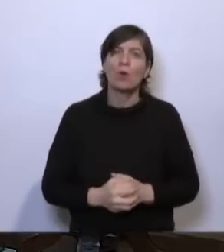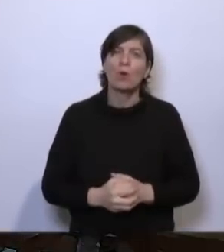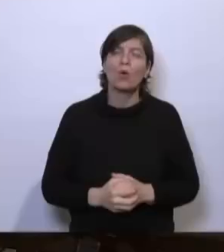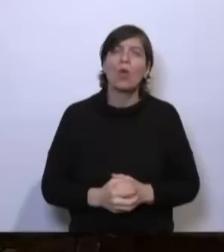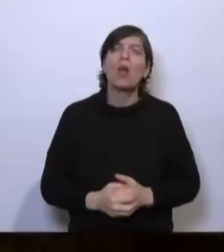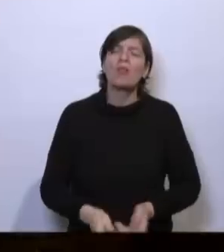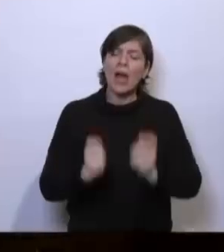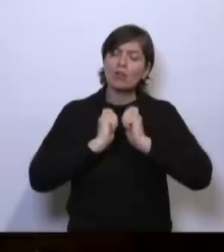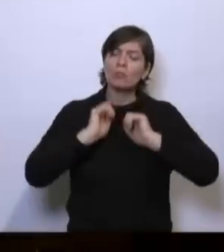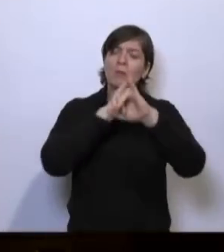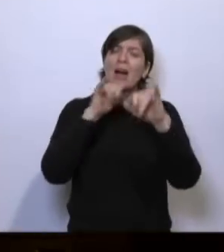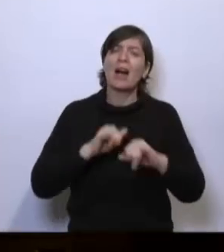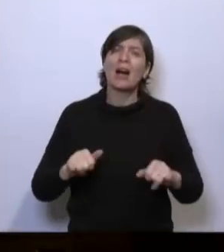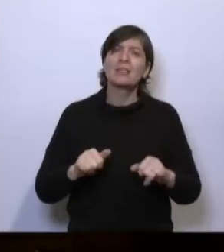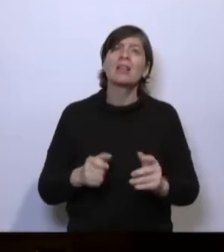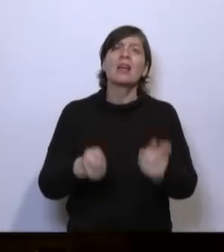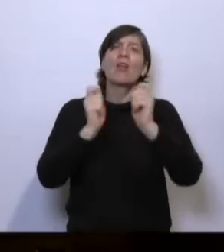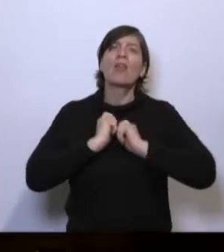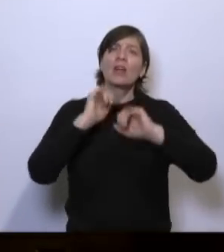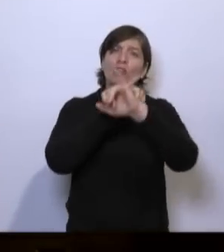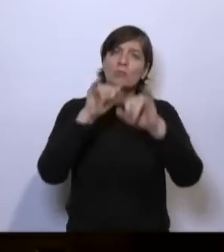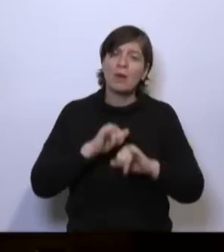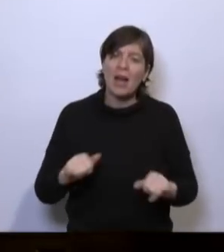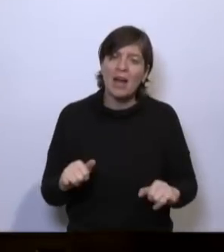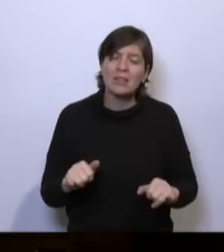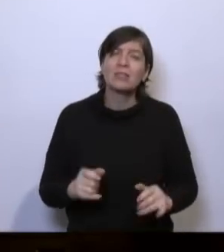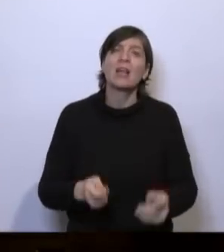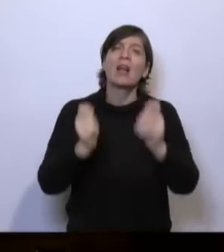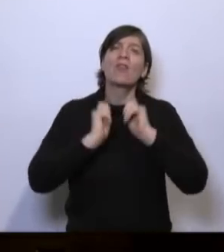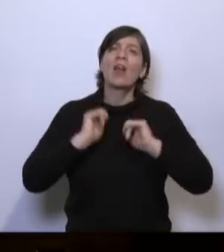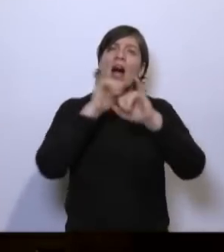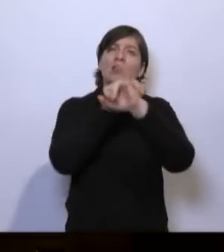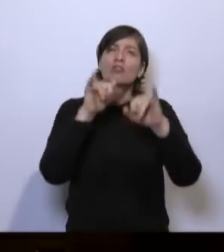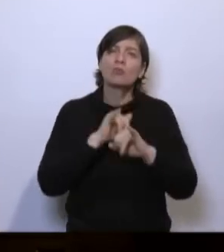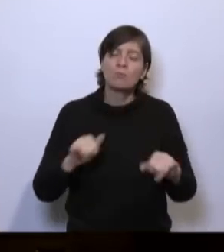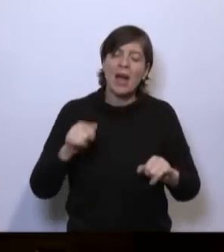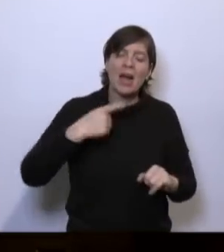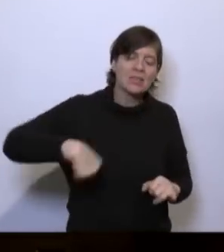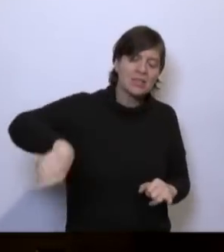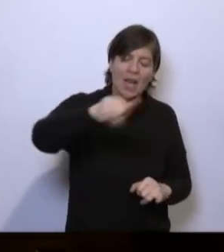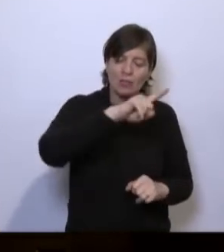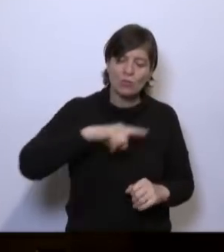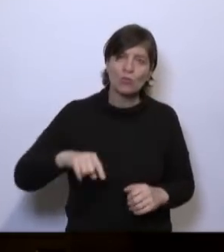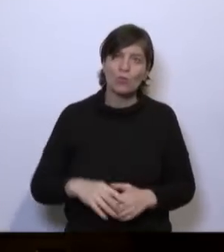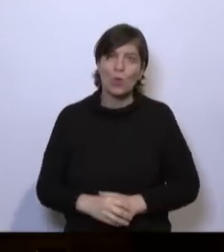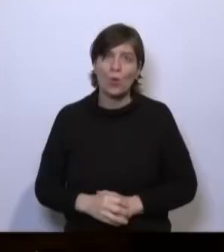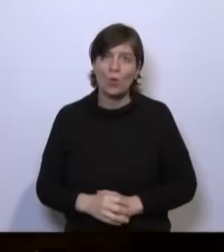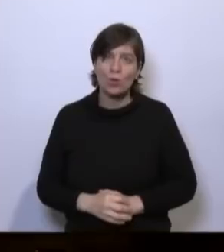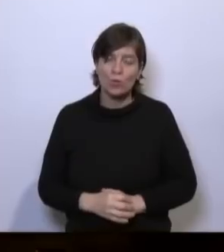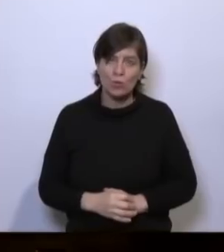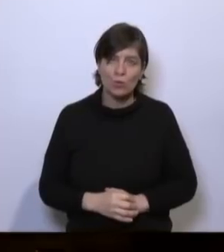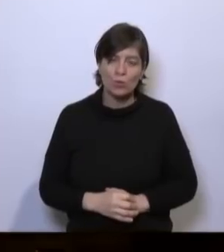mundo, danos paz, danos paz, danos paz a